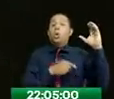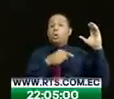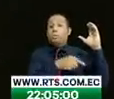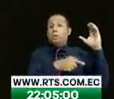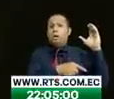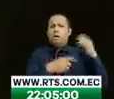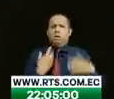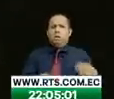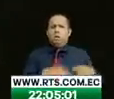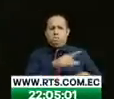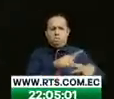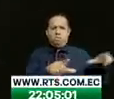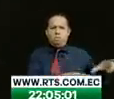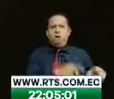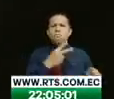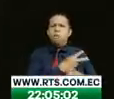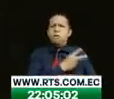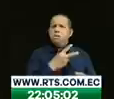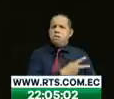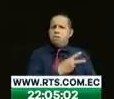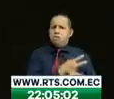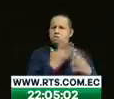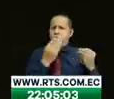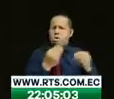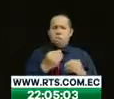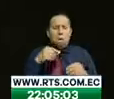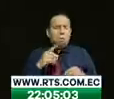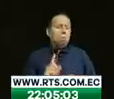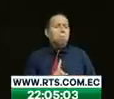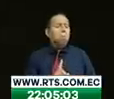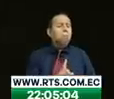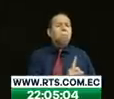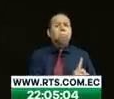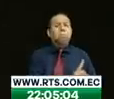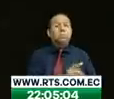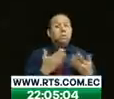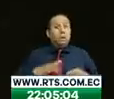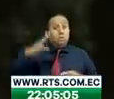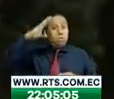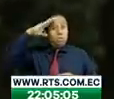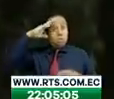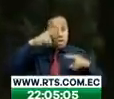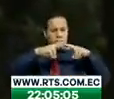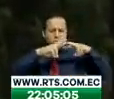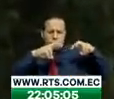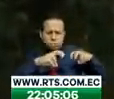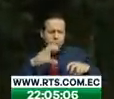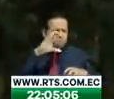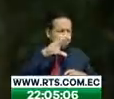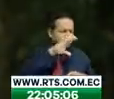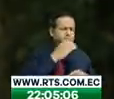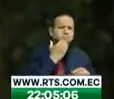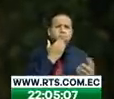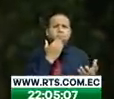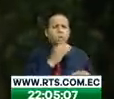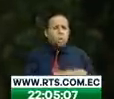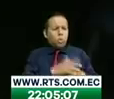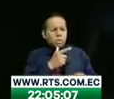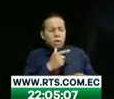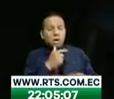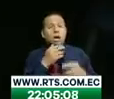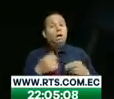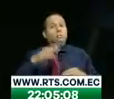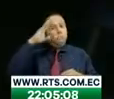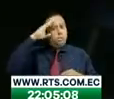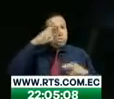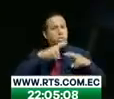gran hostilidad por grupos armados al margen de la ley. Las investigaciones iniciaron para determinar a los responsables de la muerte del joven agricultor.